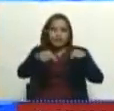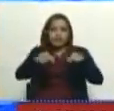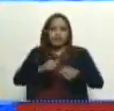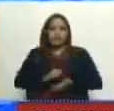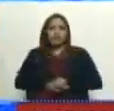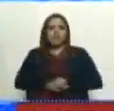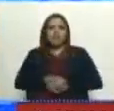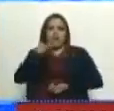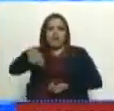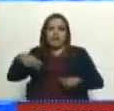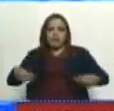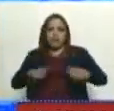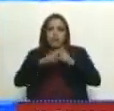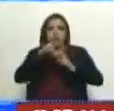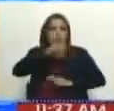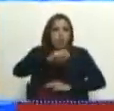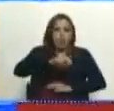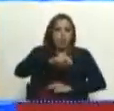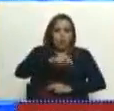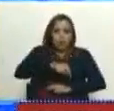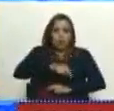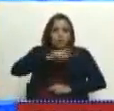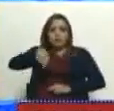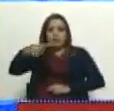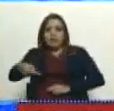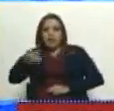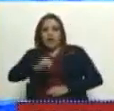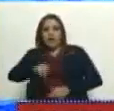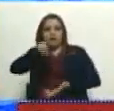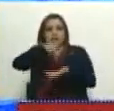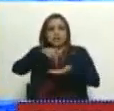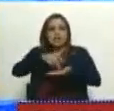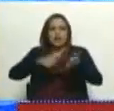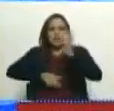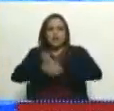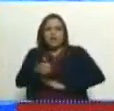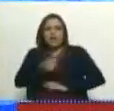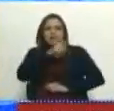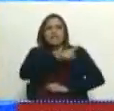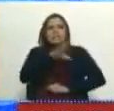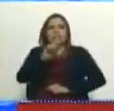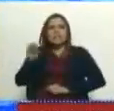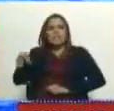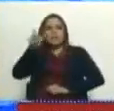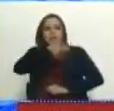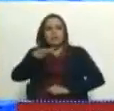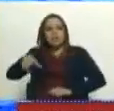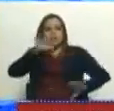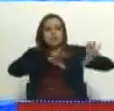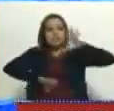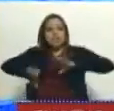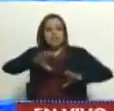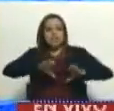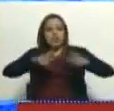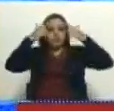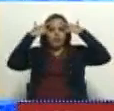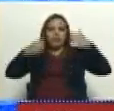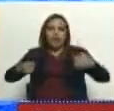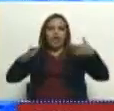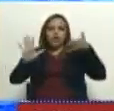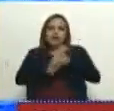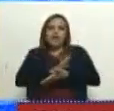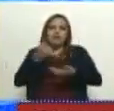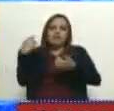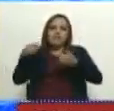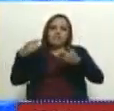En este encuentro de hoy y mañana están participando más de 100 científicos y expertos en diferentes